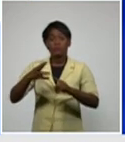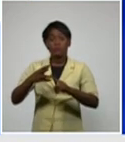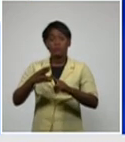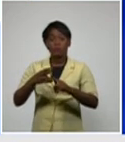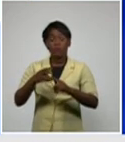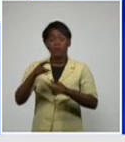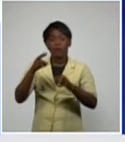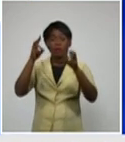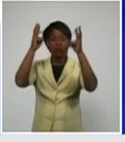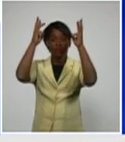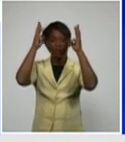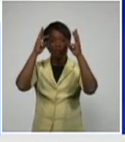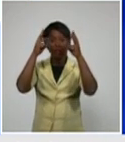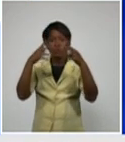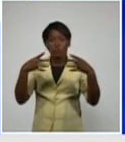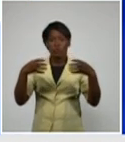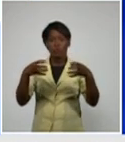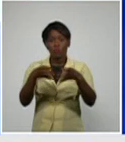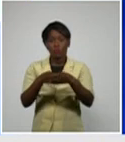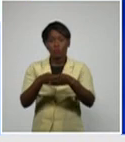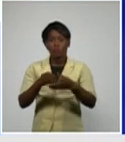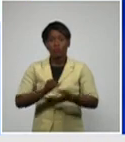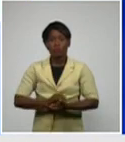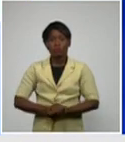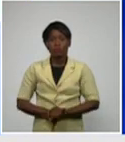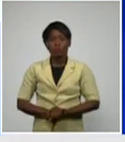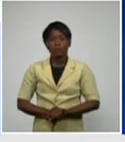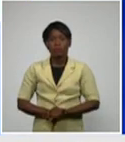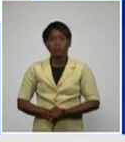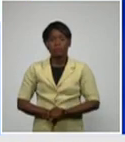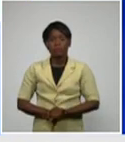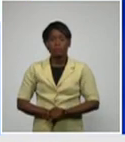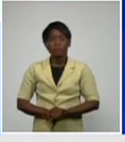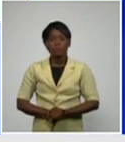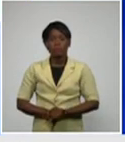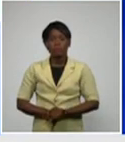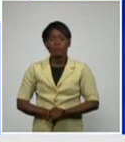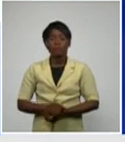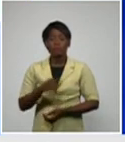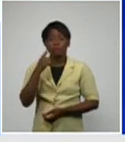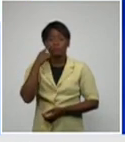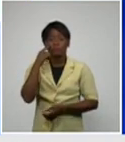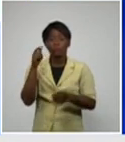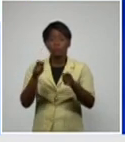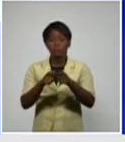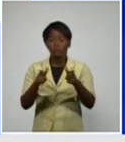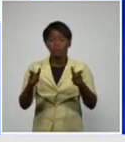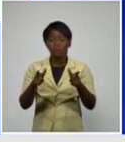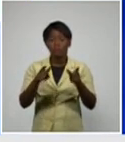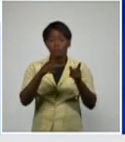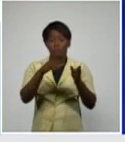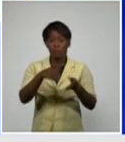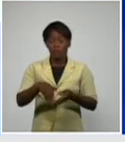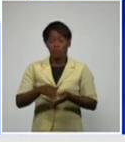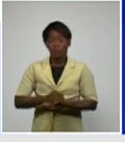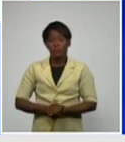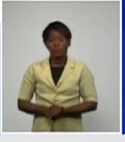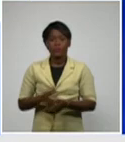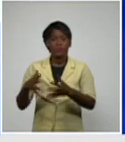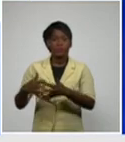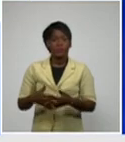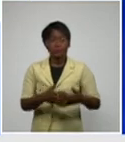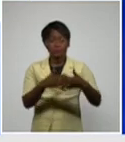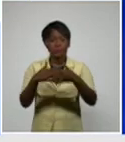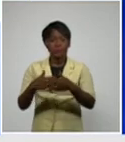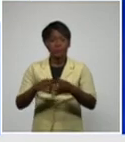más aportan desde el punto de vista de número en fallecidos, pues Estados Unidos de Norteamérica,